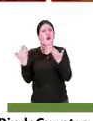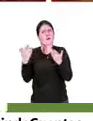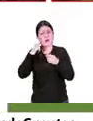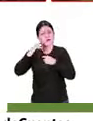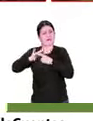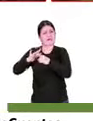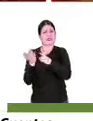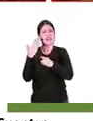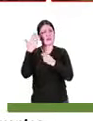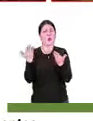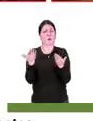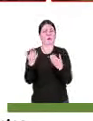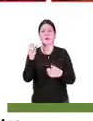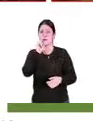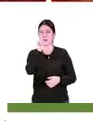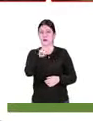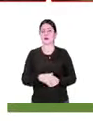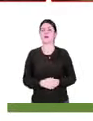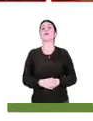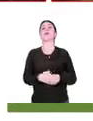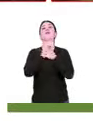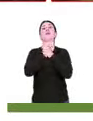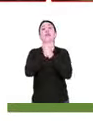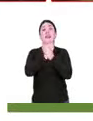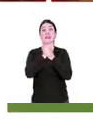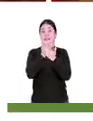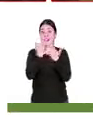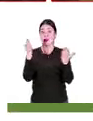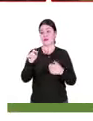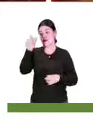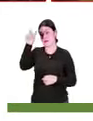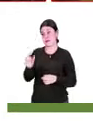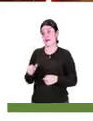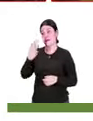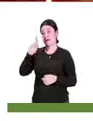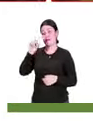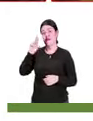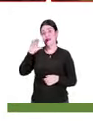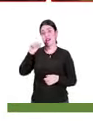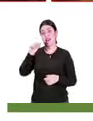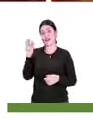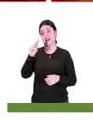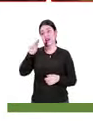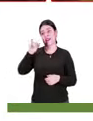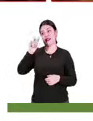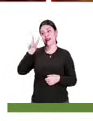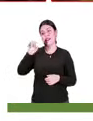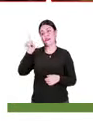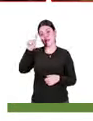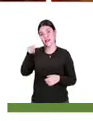Bueno, un saludo muy especial a Blancanieves, que nos hace la pregunta. Entonces,